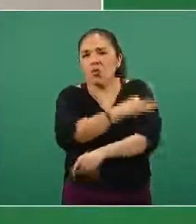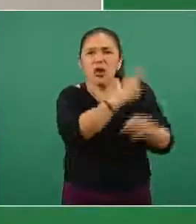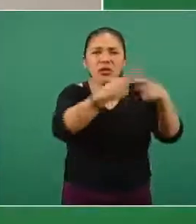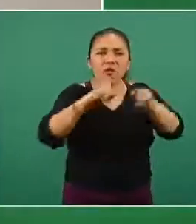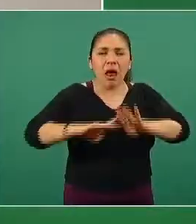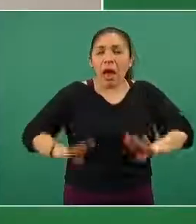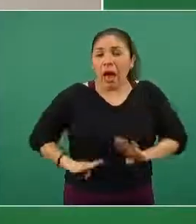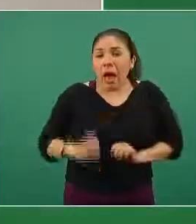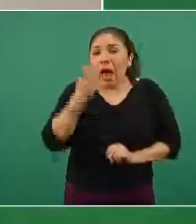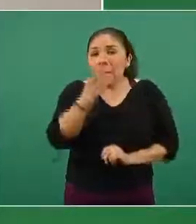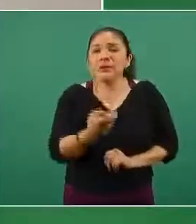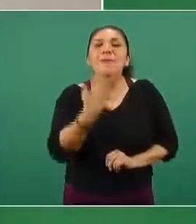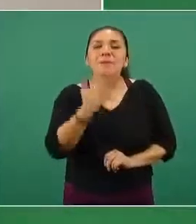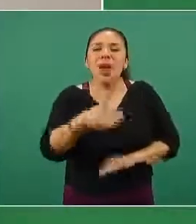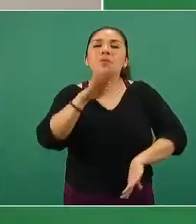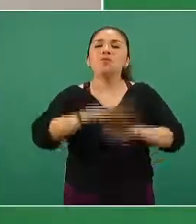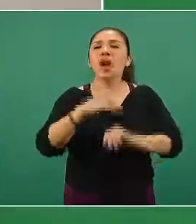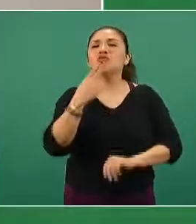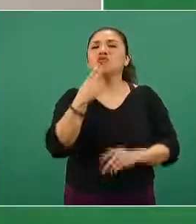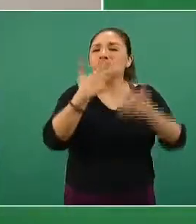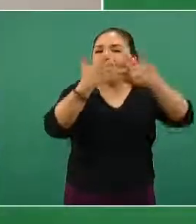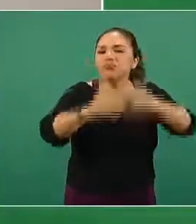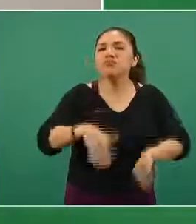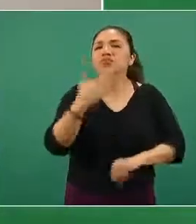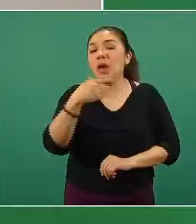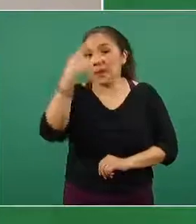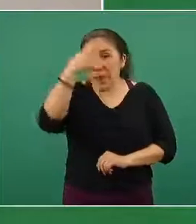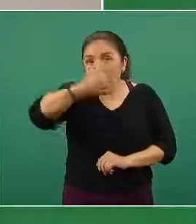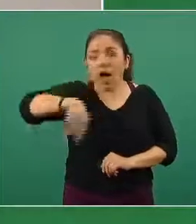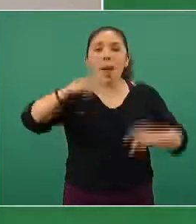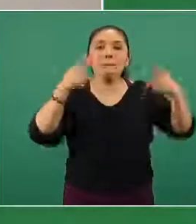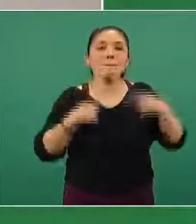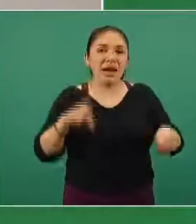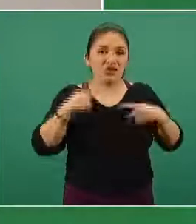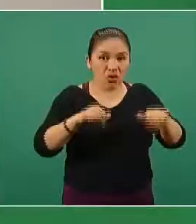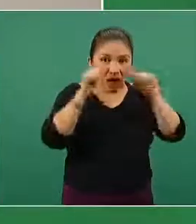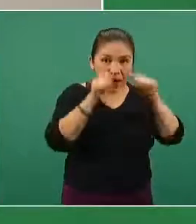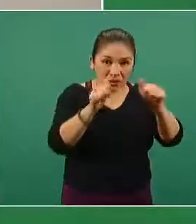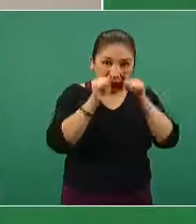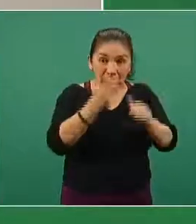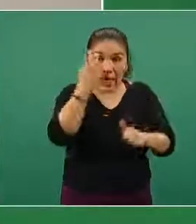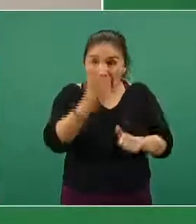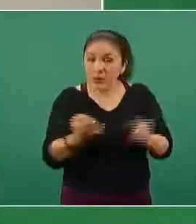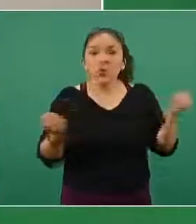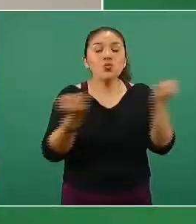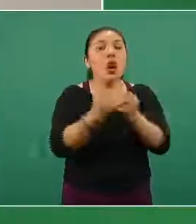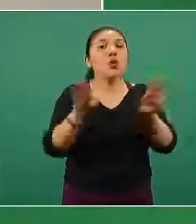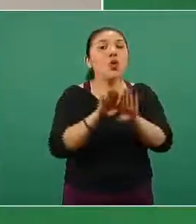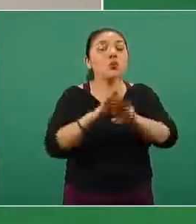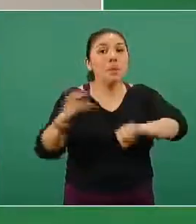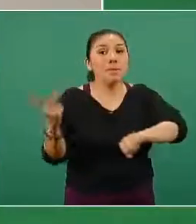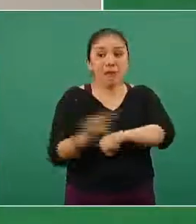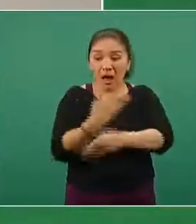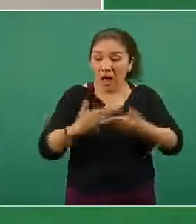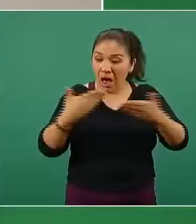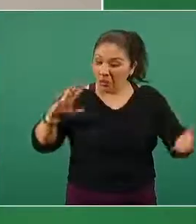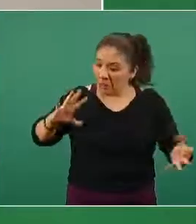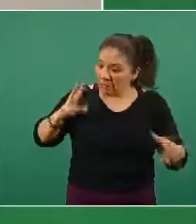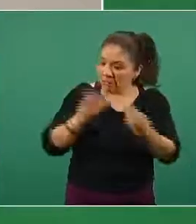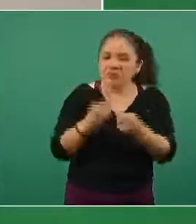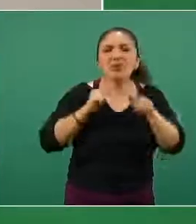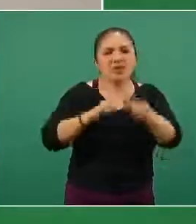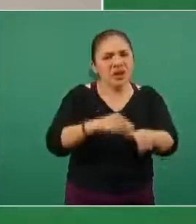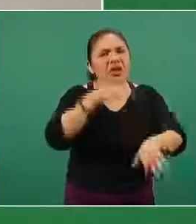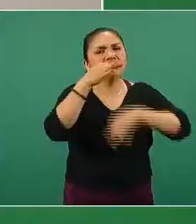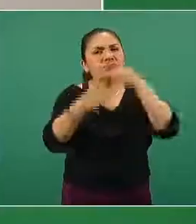una manera que sea mucho más eficiente para su población. Entonces, todo esto, al igual como ha sucedido hasta ahora, se va a estar anunciando